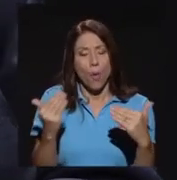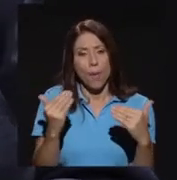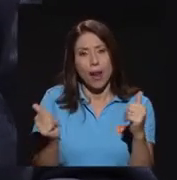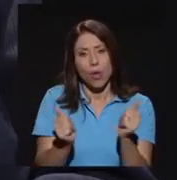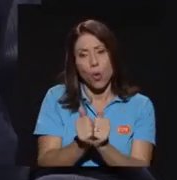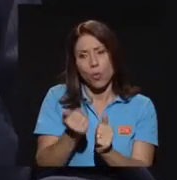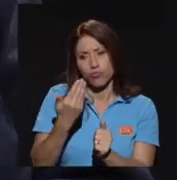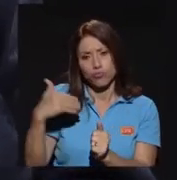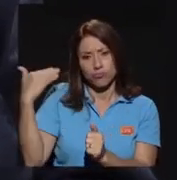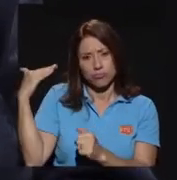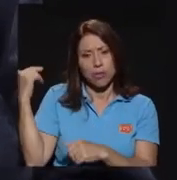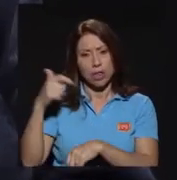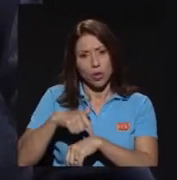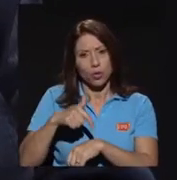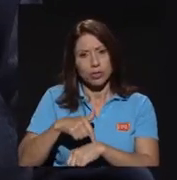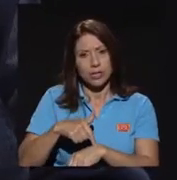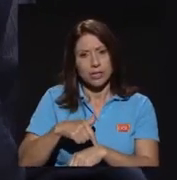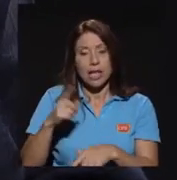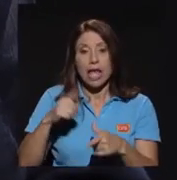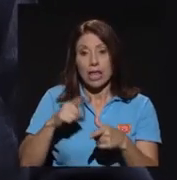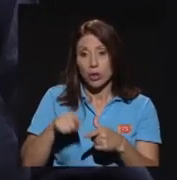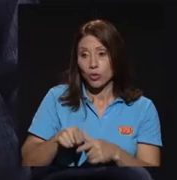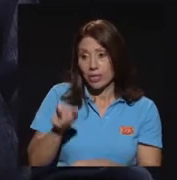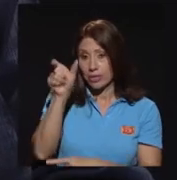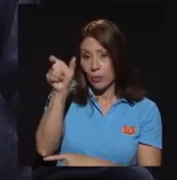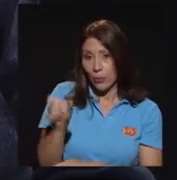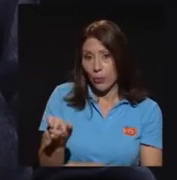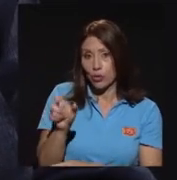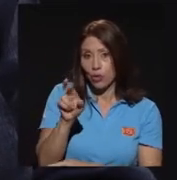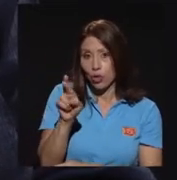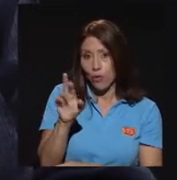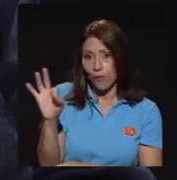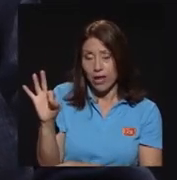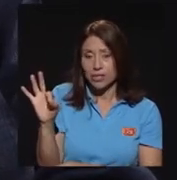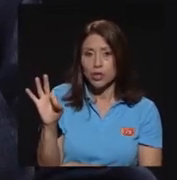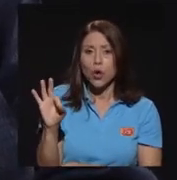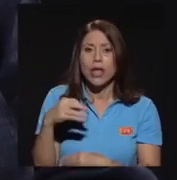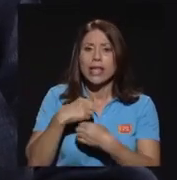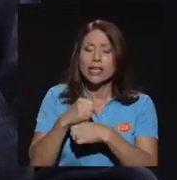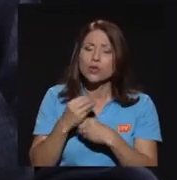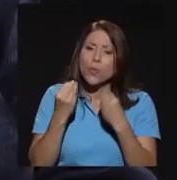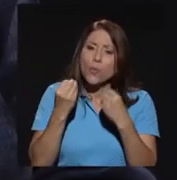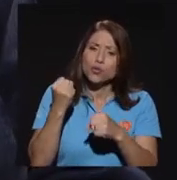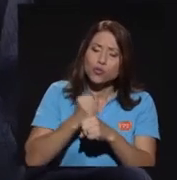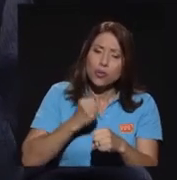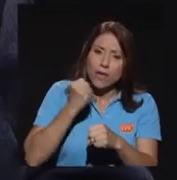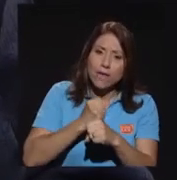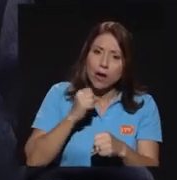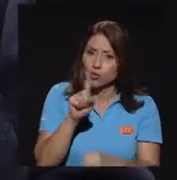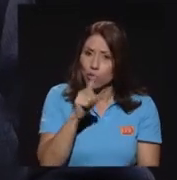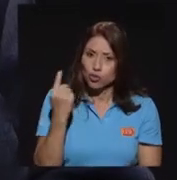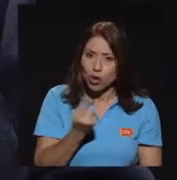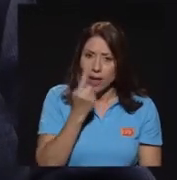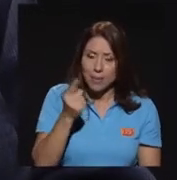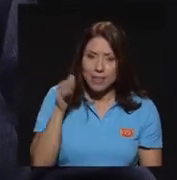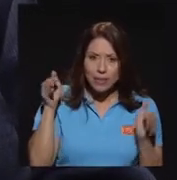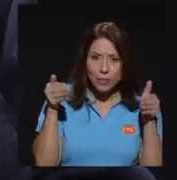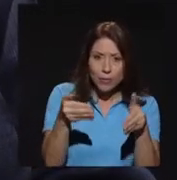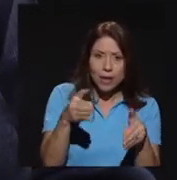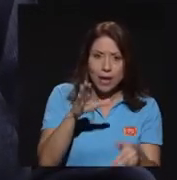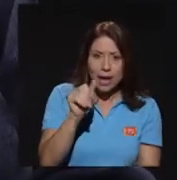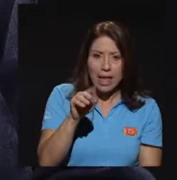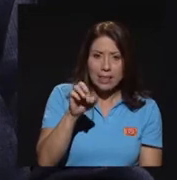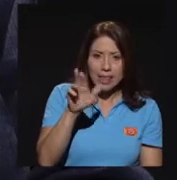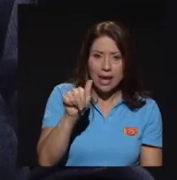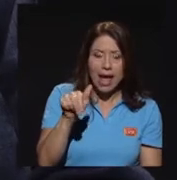de manera que él hizo grandes contribuciones no solamente la cátedra sino también como como miembro la junta directiva